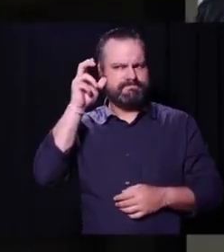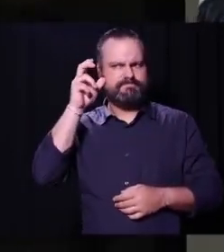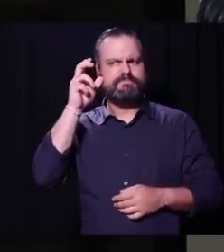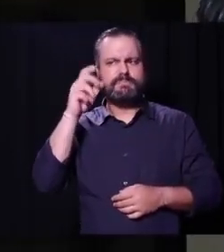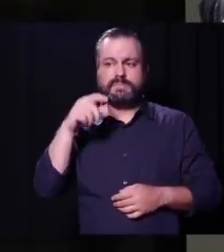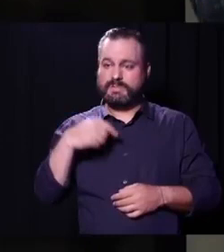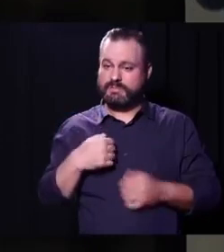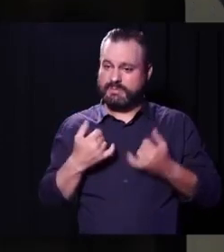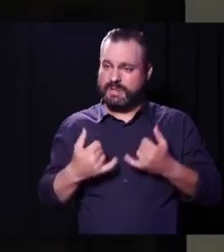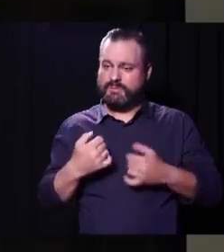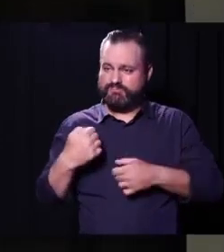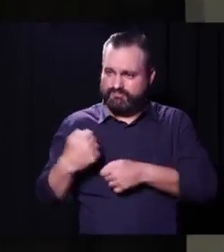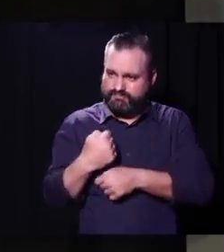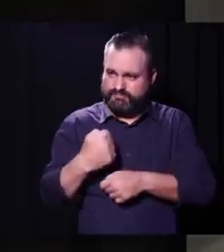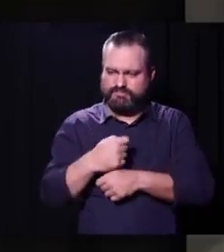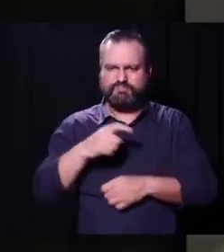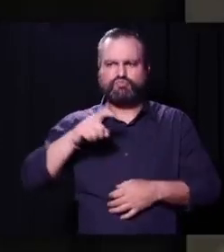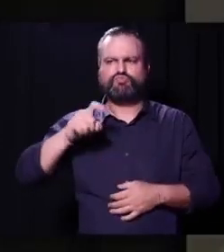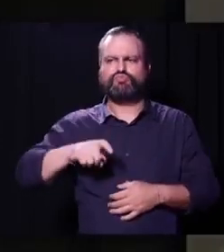necesito y